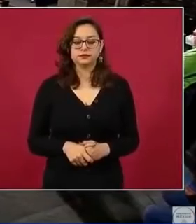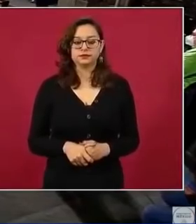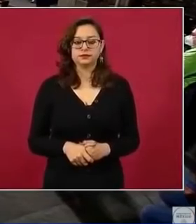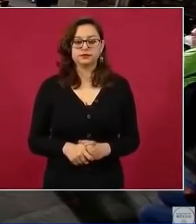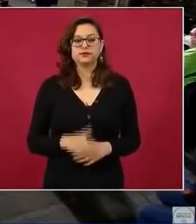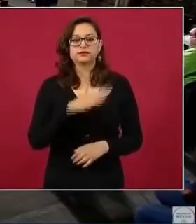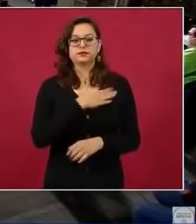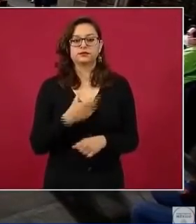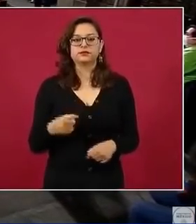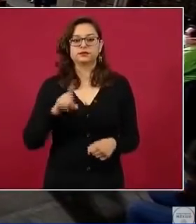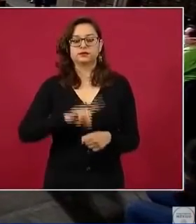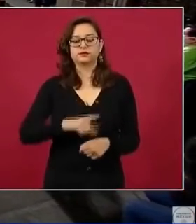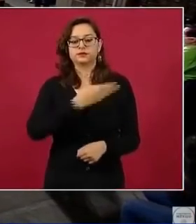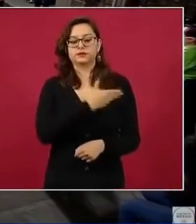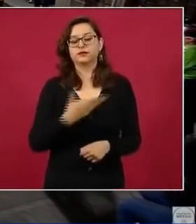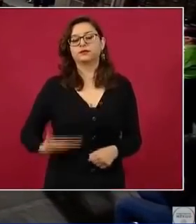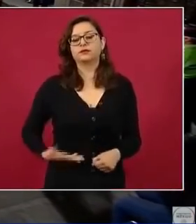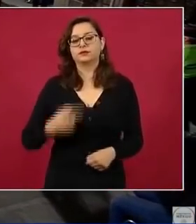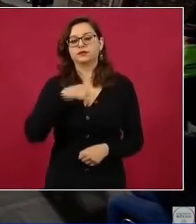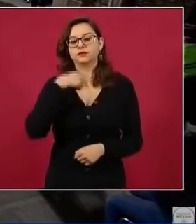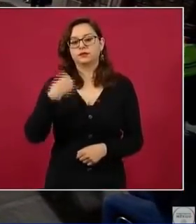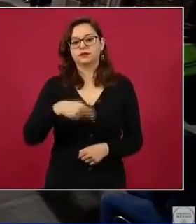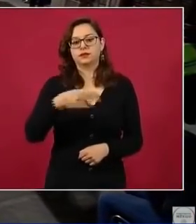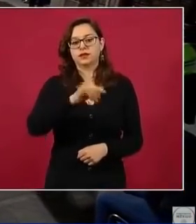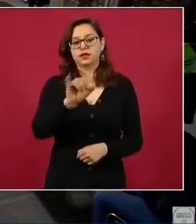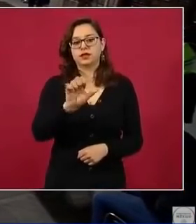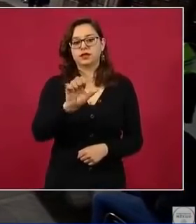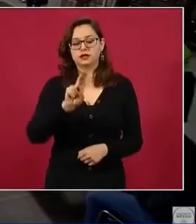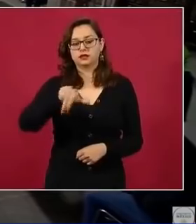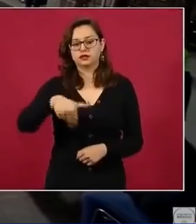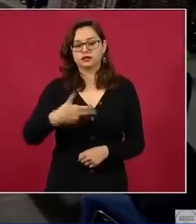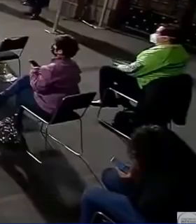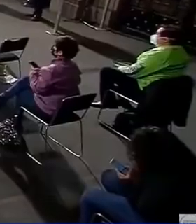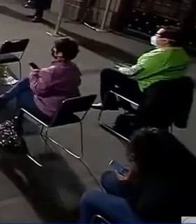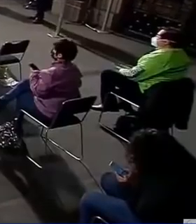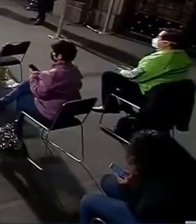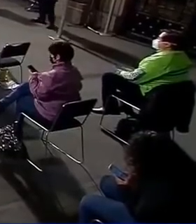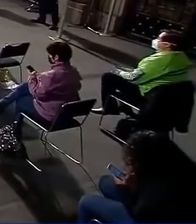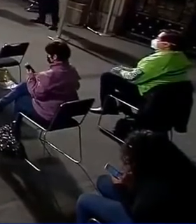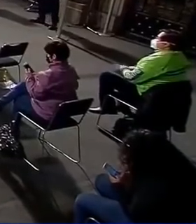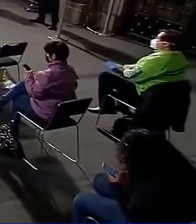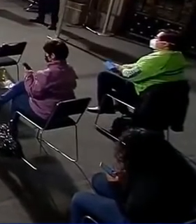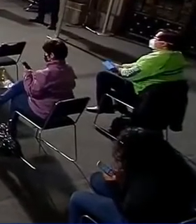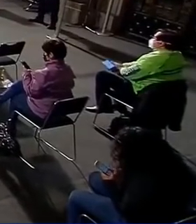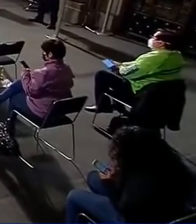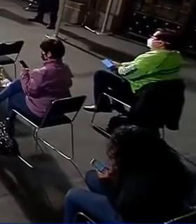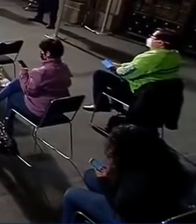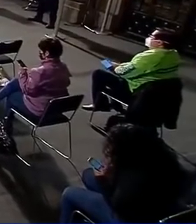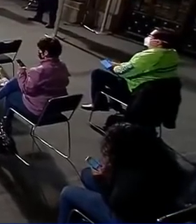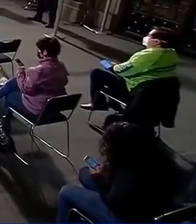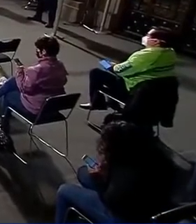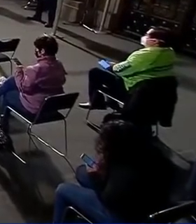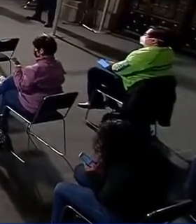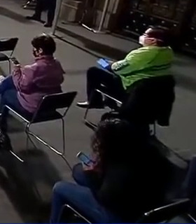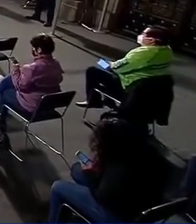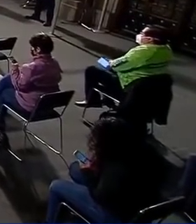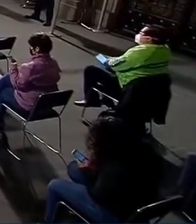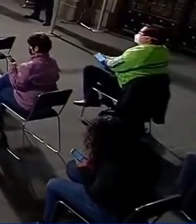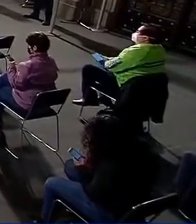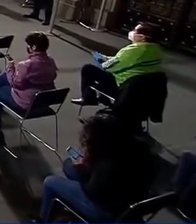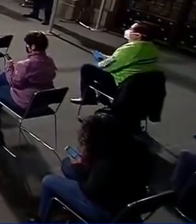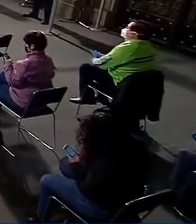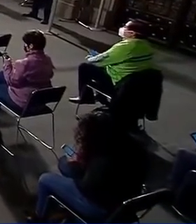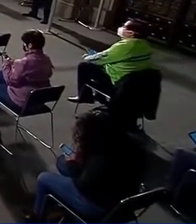Buenos días, presidente. Hans Salazar de Noticiero en Redes. Preguntarle, el día de ayer ya hubo una